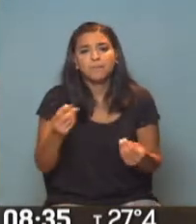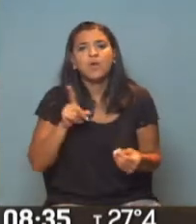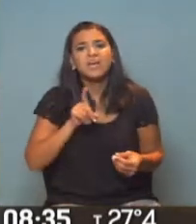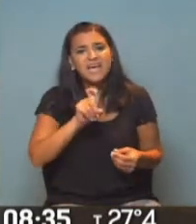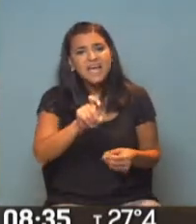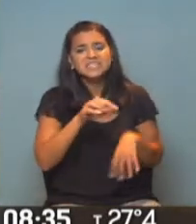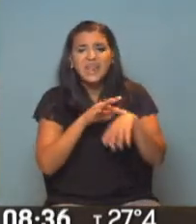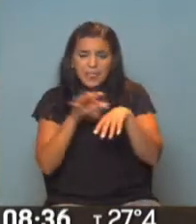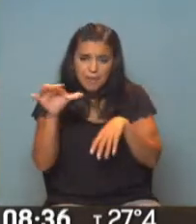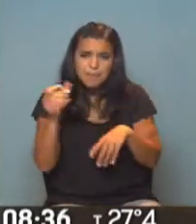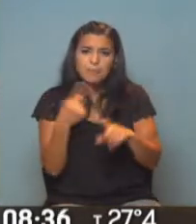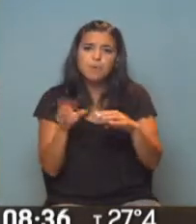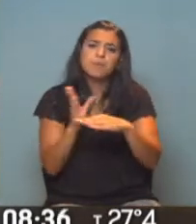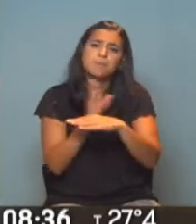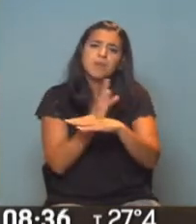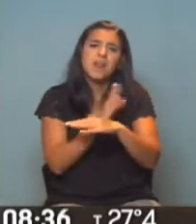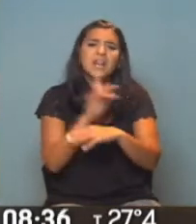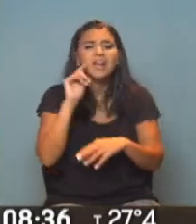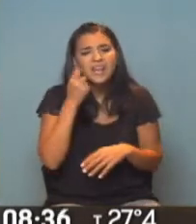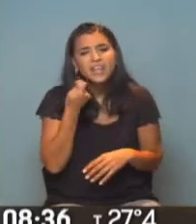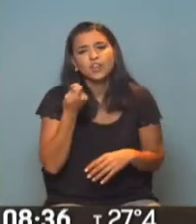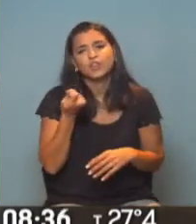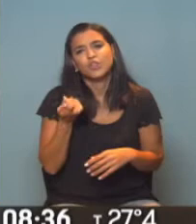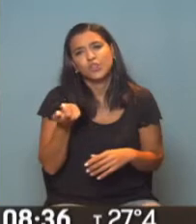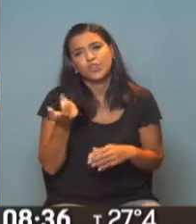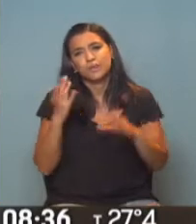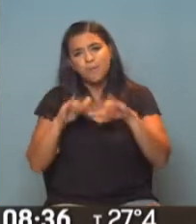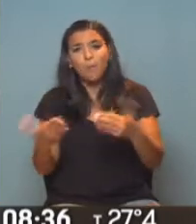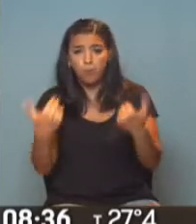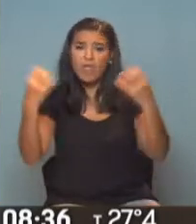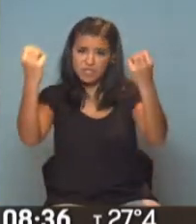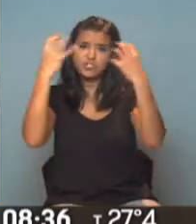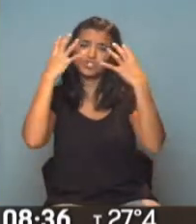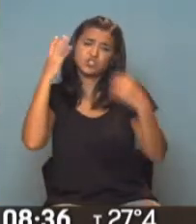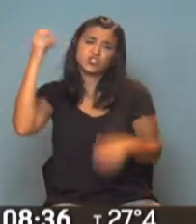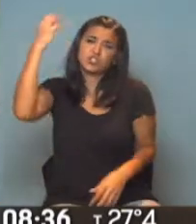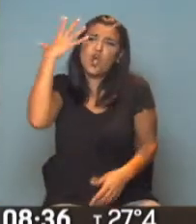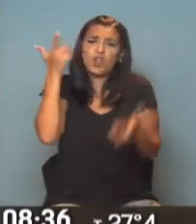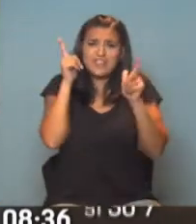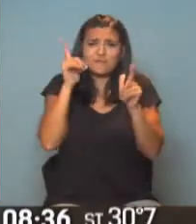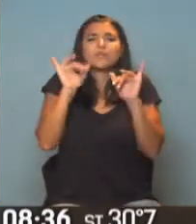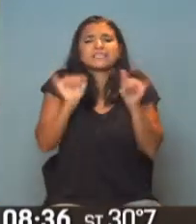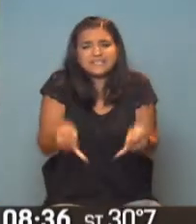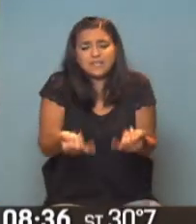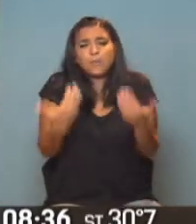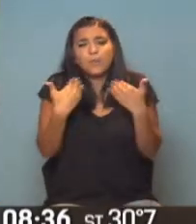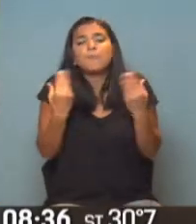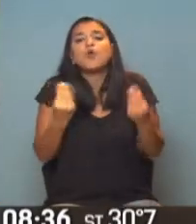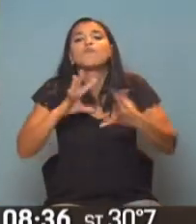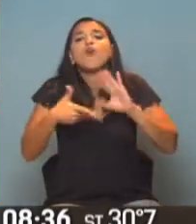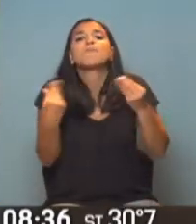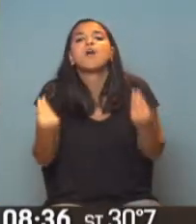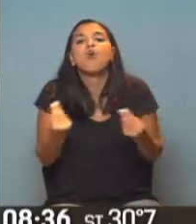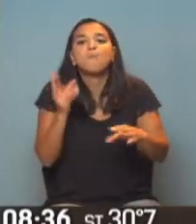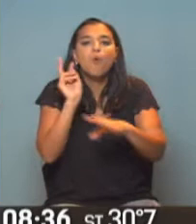de piel en un ratito pero vayamos primero lo lindo no que ese no es un dramón o puede tomar sol o no puede disfrutar de la playa sin riesgo de qué manera podemos